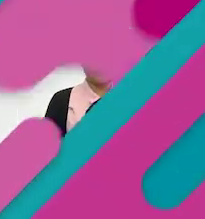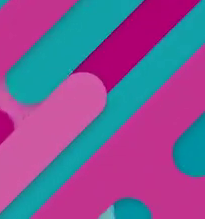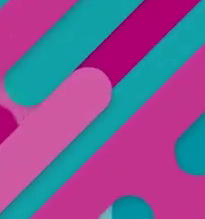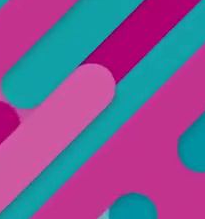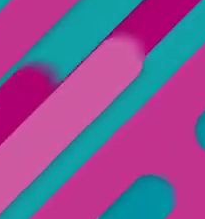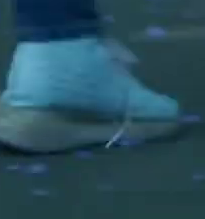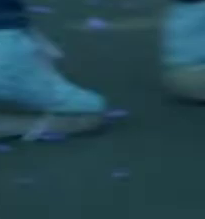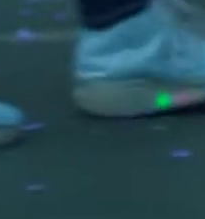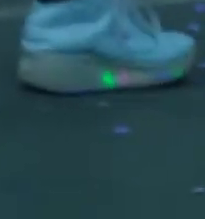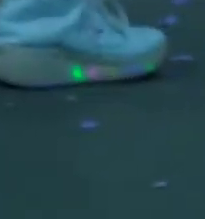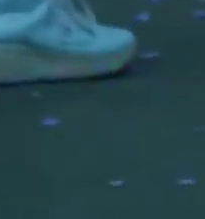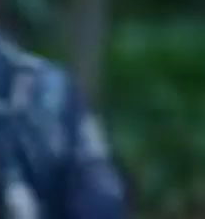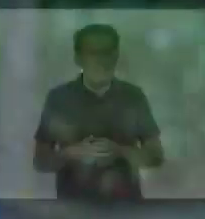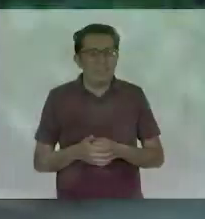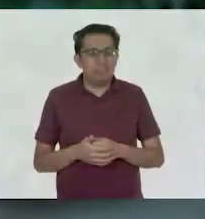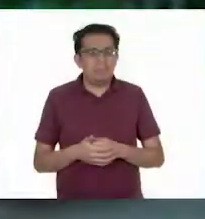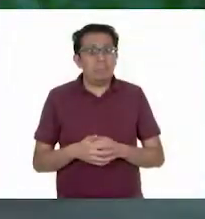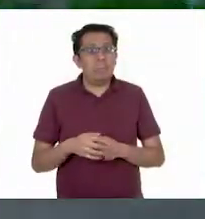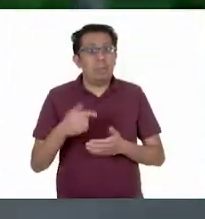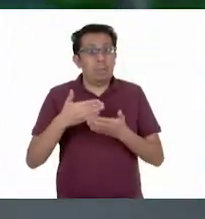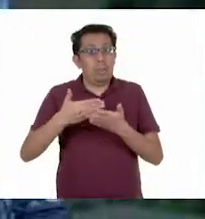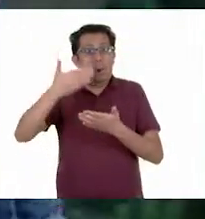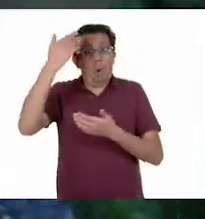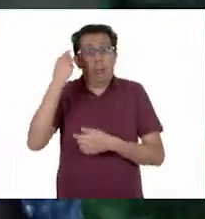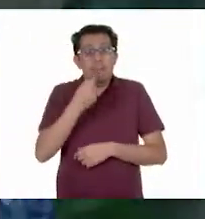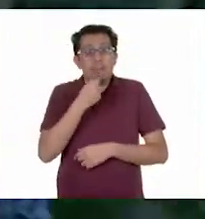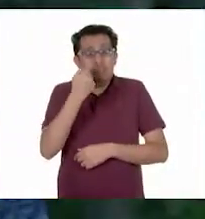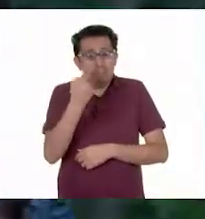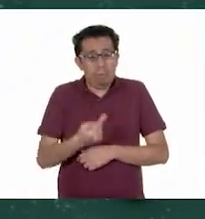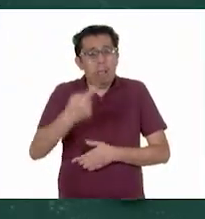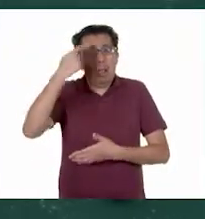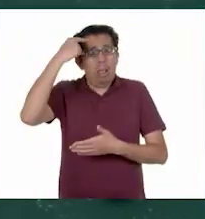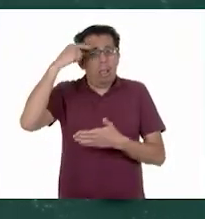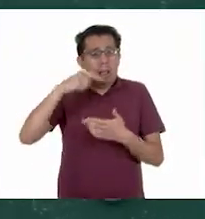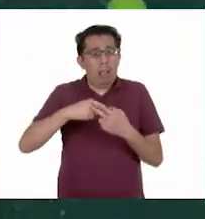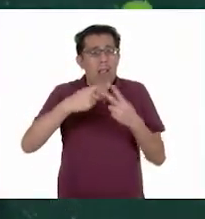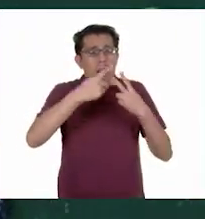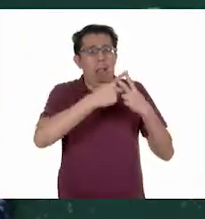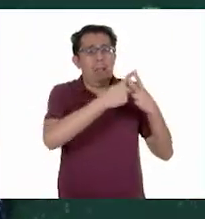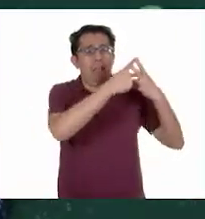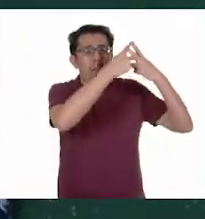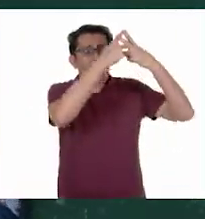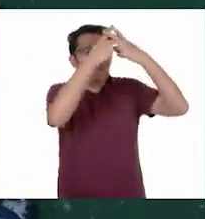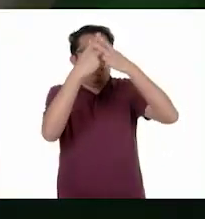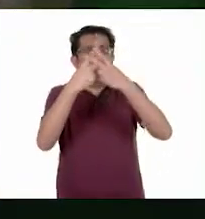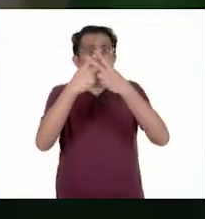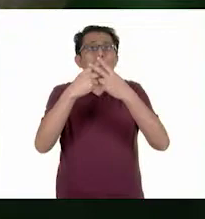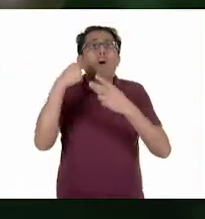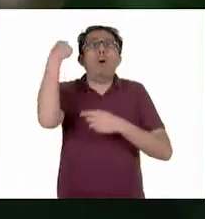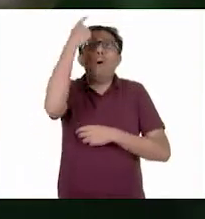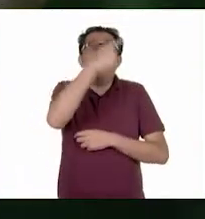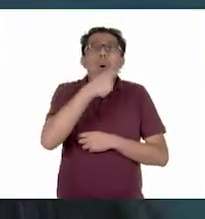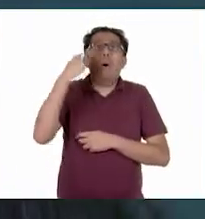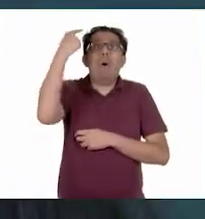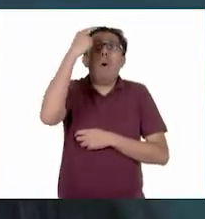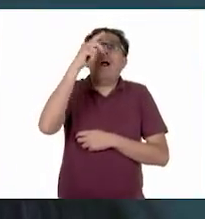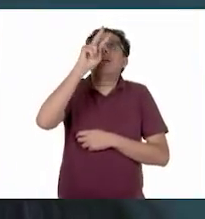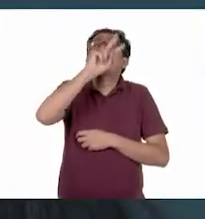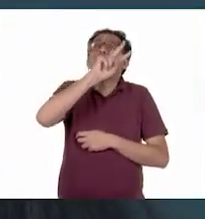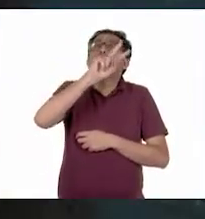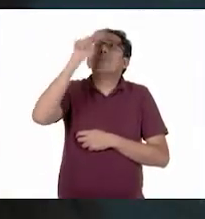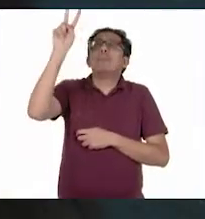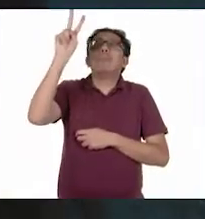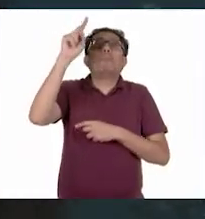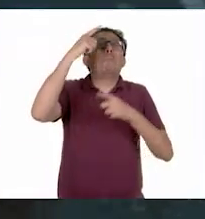aprendeencasa.cep.gob.mx. Cuando era pequeña, creía que las estrellas serían mi pasión y pasaba horas viendo al espacio